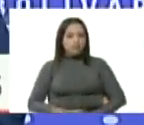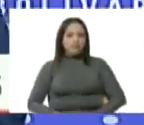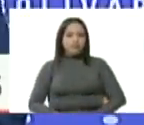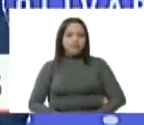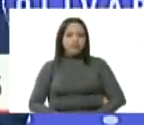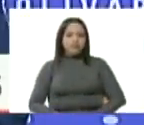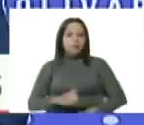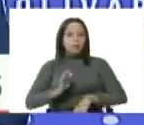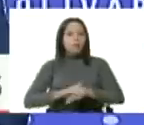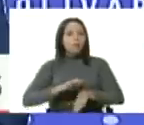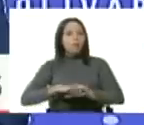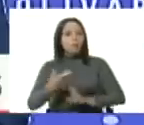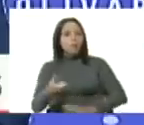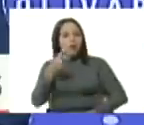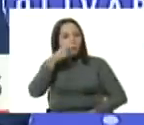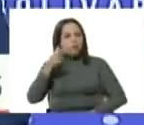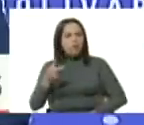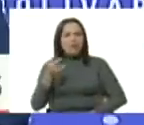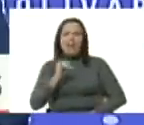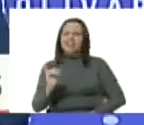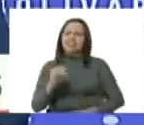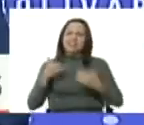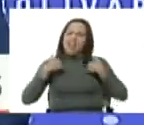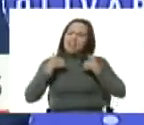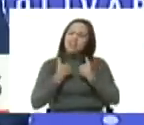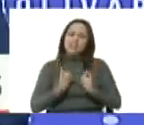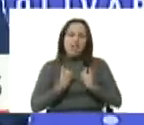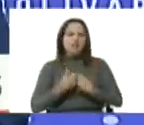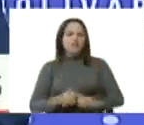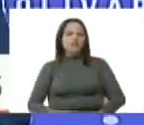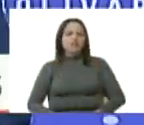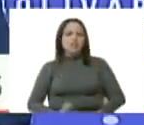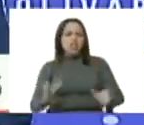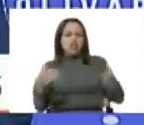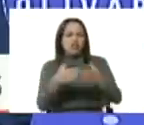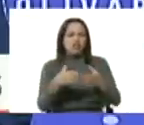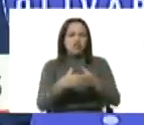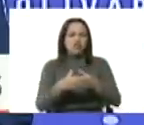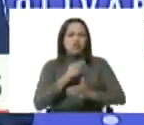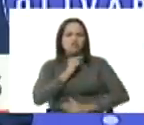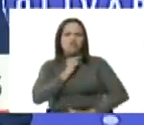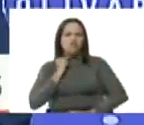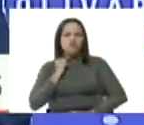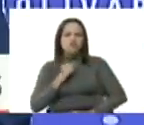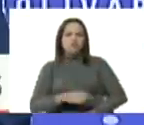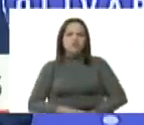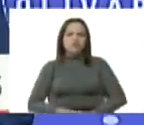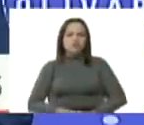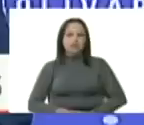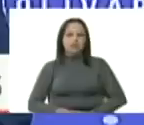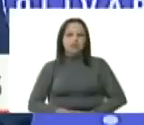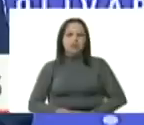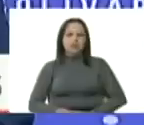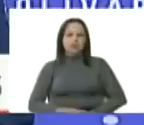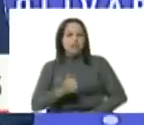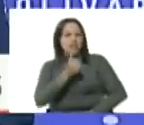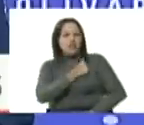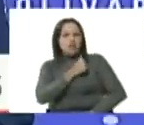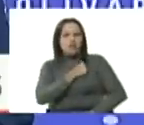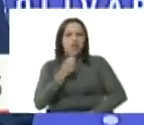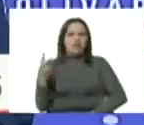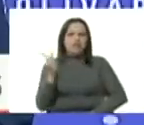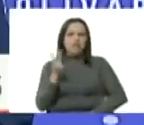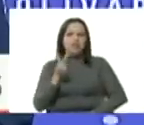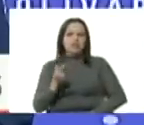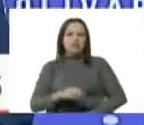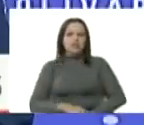Porque el pueblo está cansado de la conferencia episcopal de los obispos católicos de Venezuela